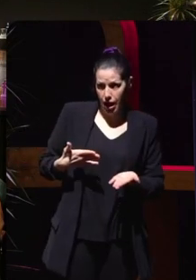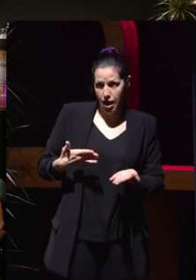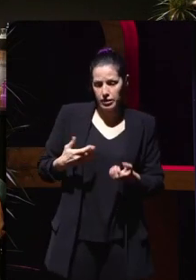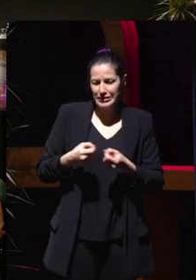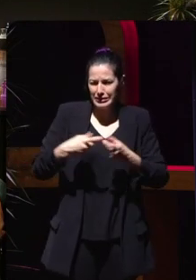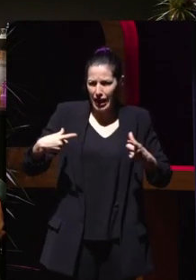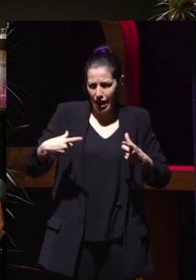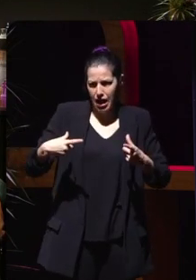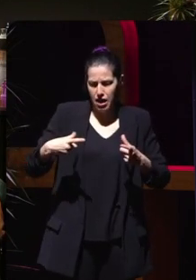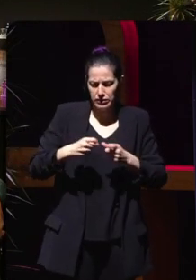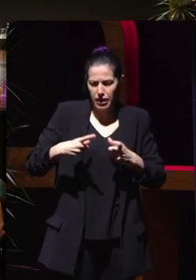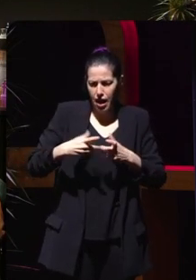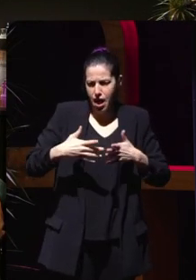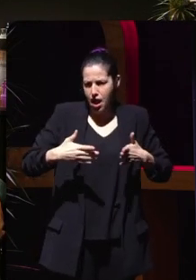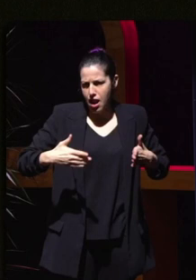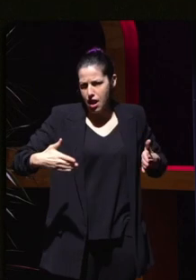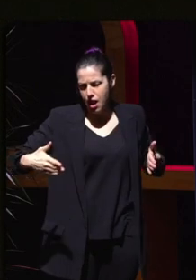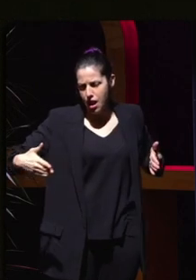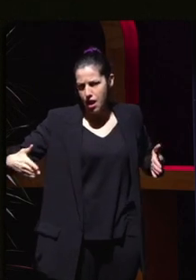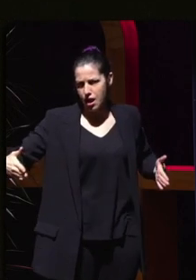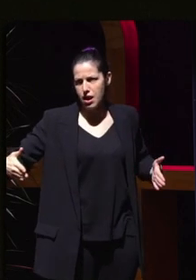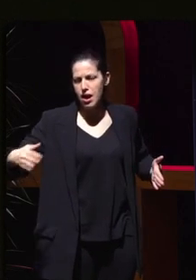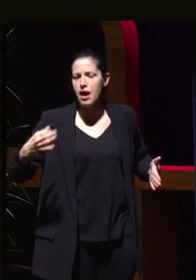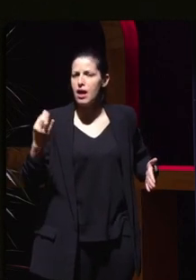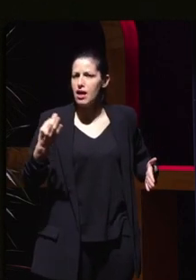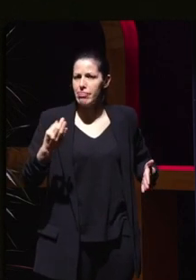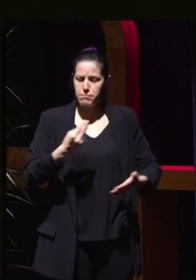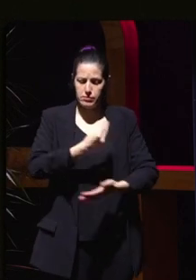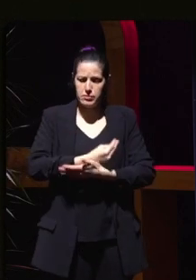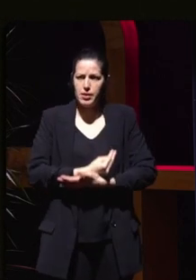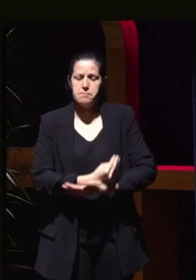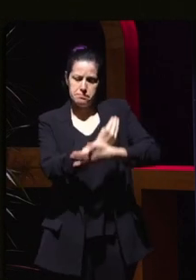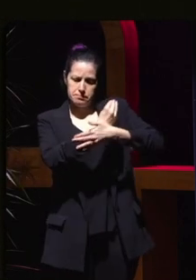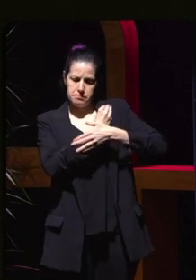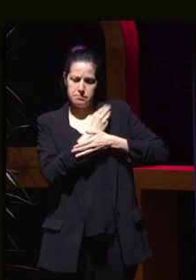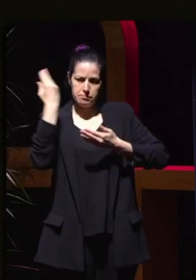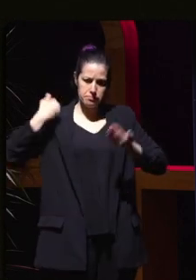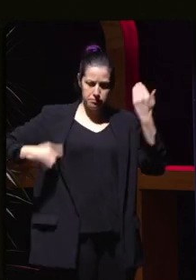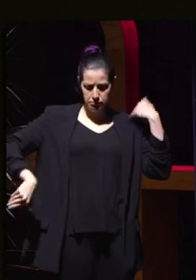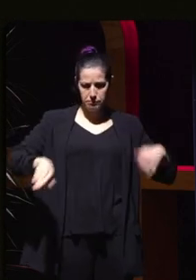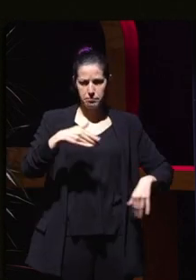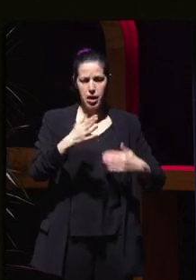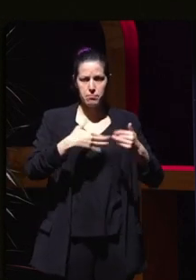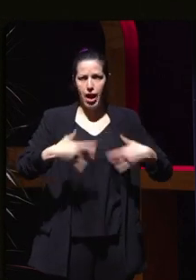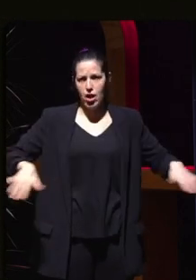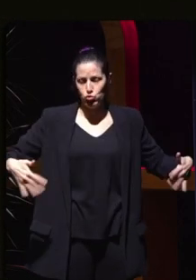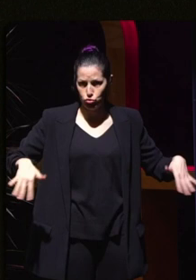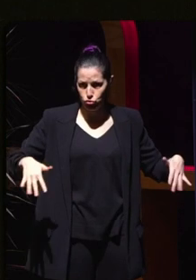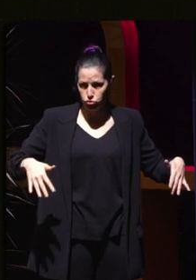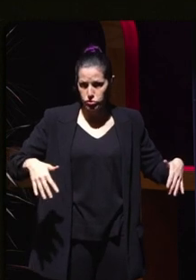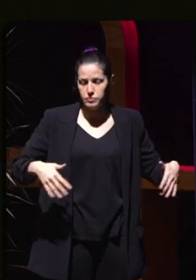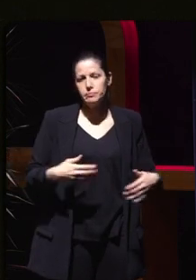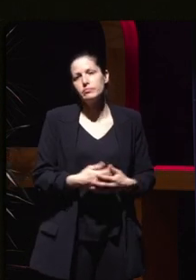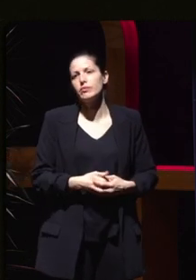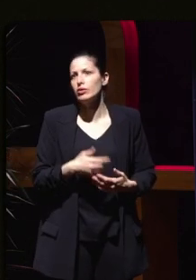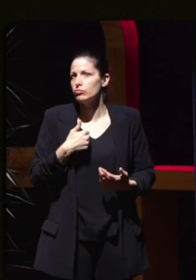muy longo no que supuestamente te enganchas a tu nena y puedes Elevar las más liberadas y no se cae entonces a mí aquí lo sonaba